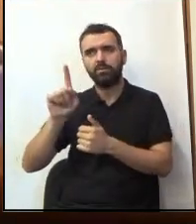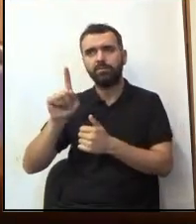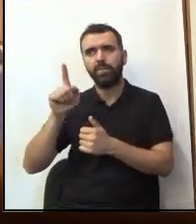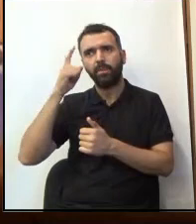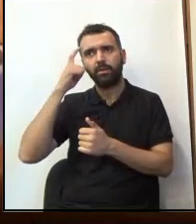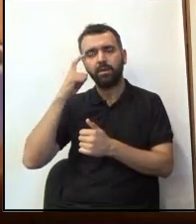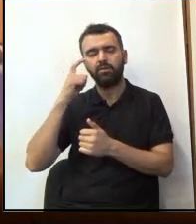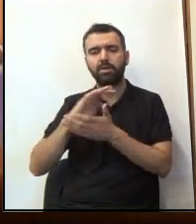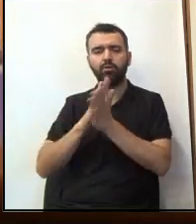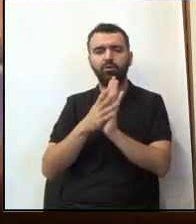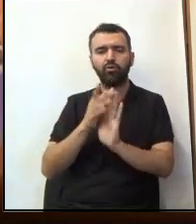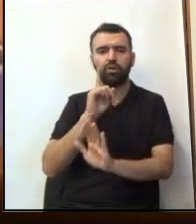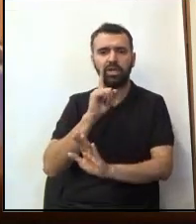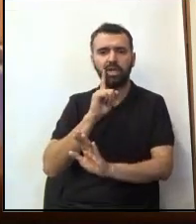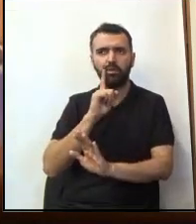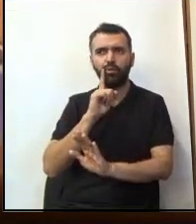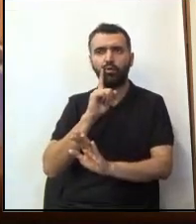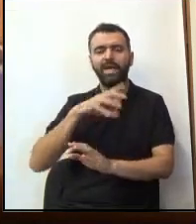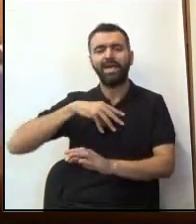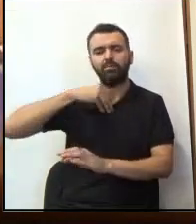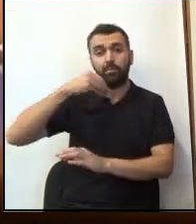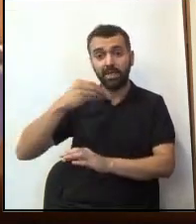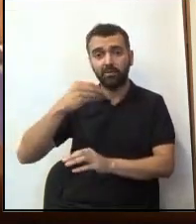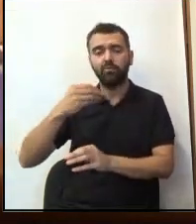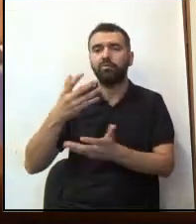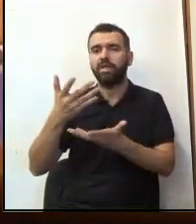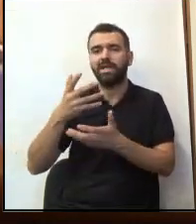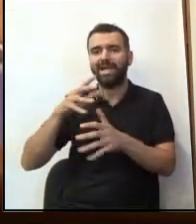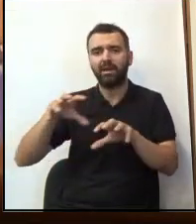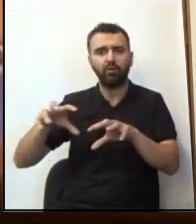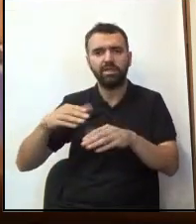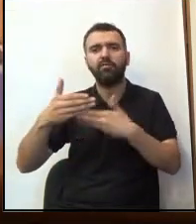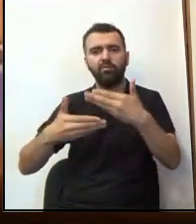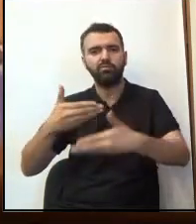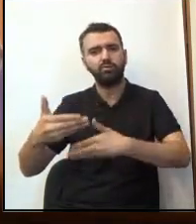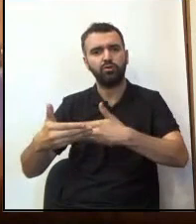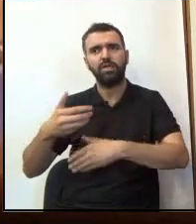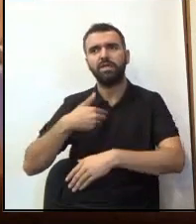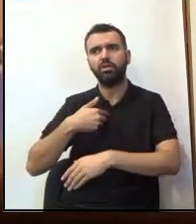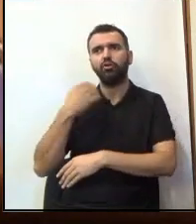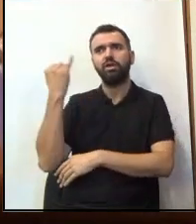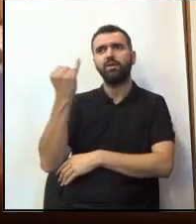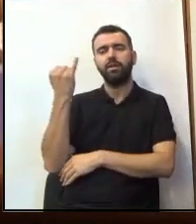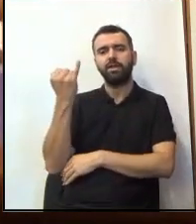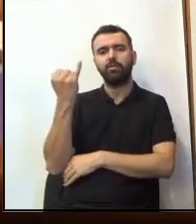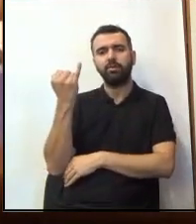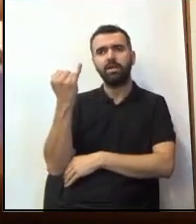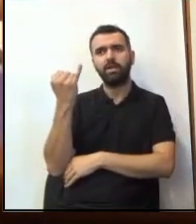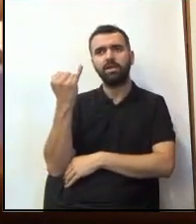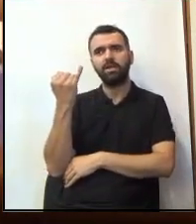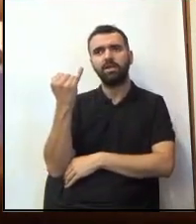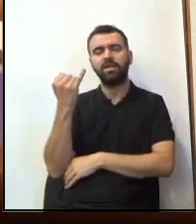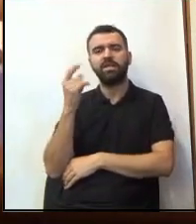creo que todos tenemos al menos el espíritu de que las cosas funcionen y yo, independiente que quien estuviera en la